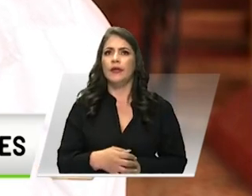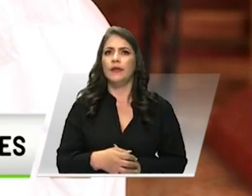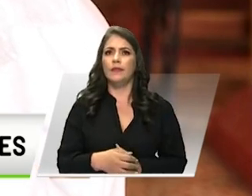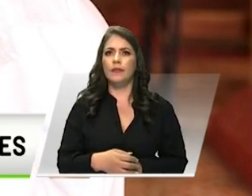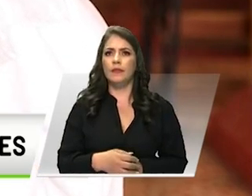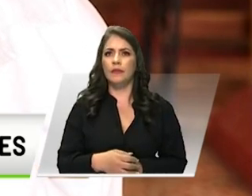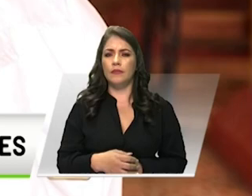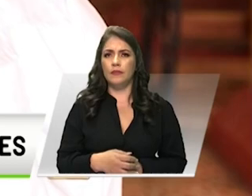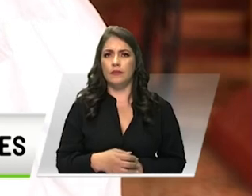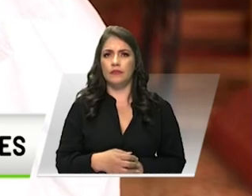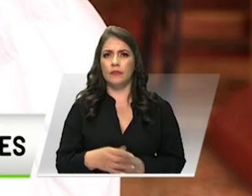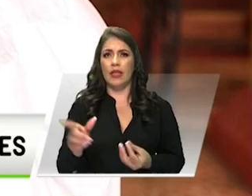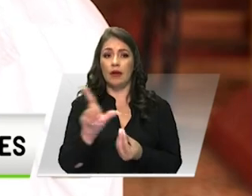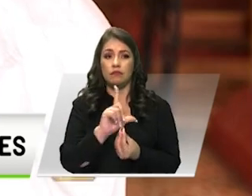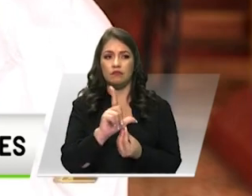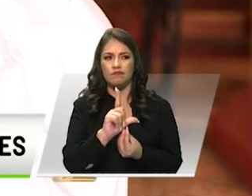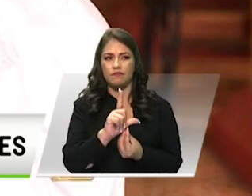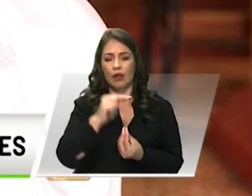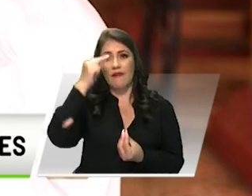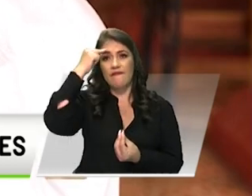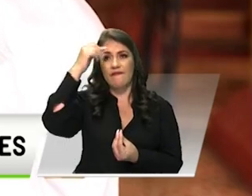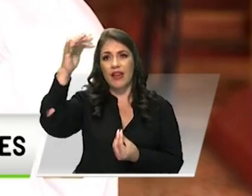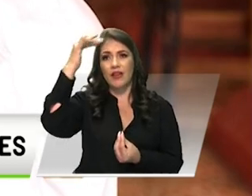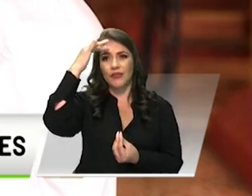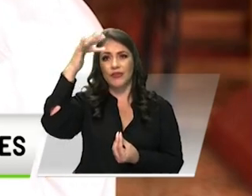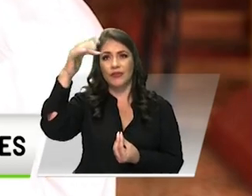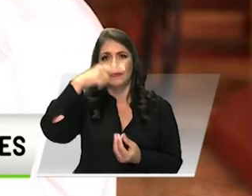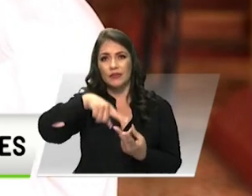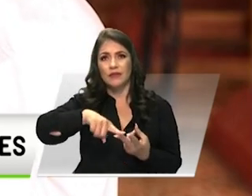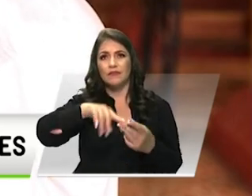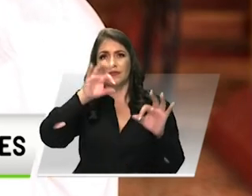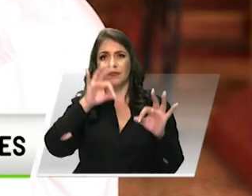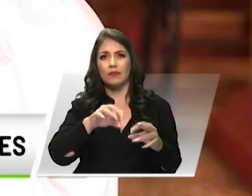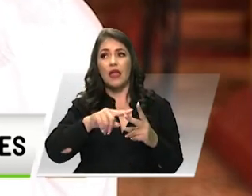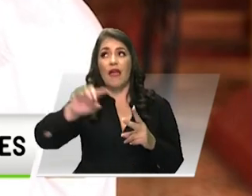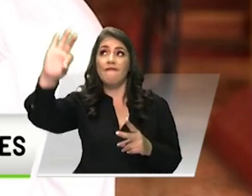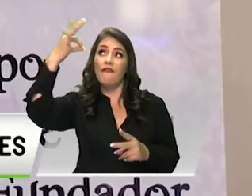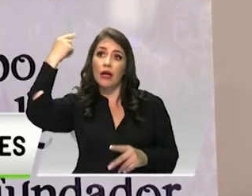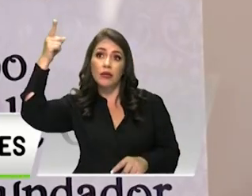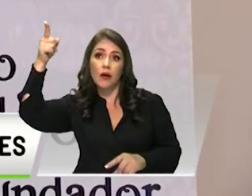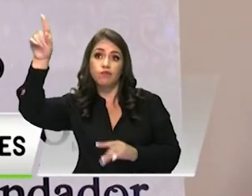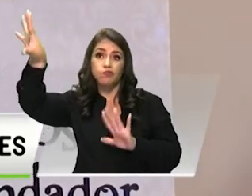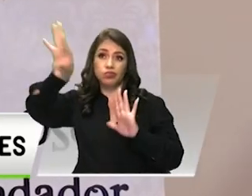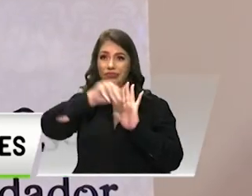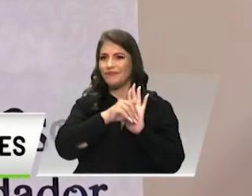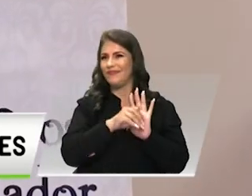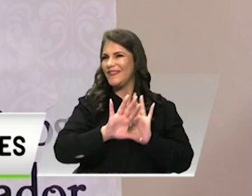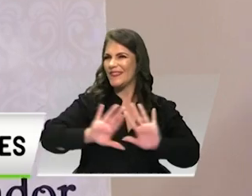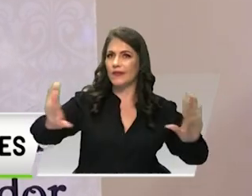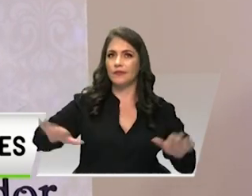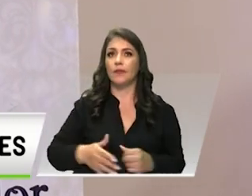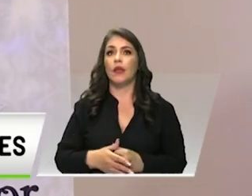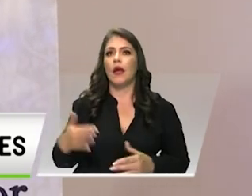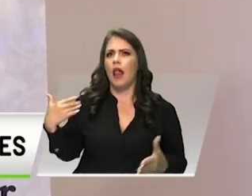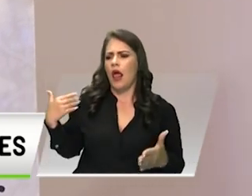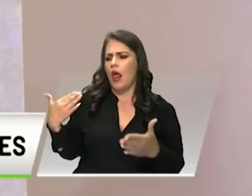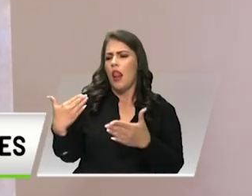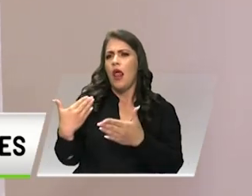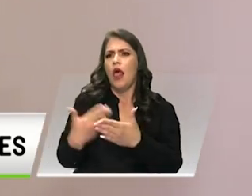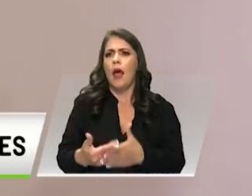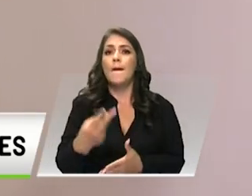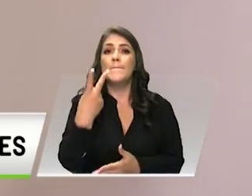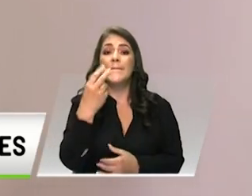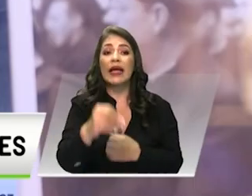al liberalismo filosófico nacido en Francia. Después de 20 años de estudio pontificio